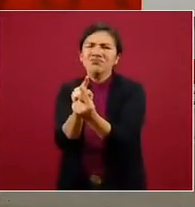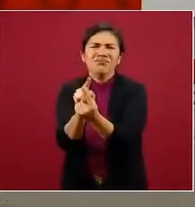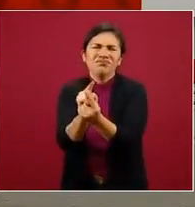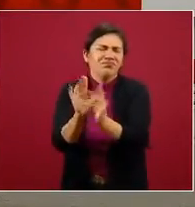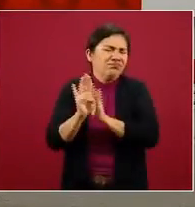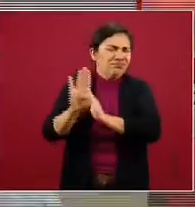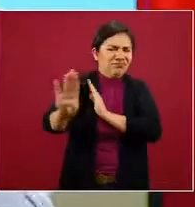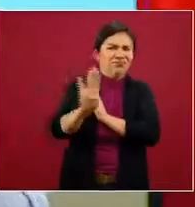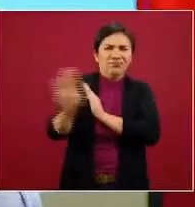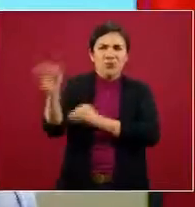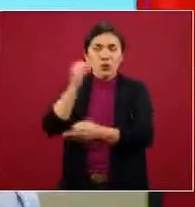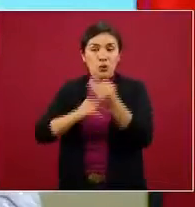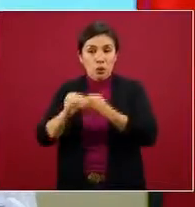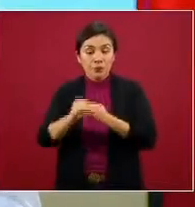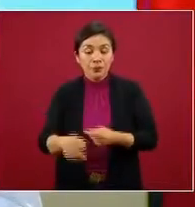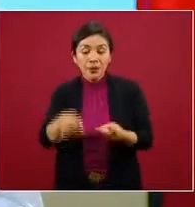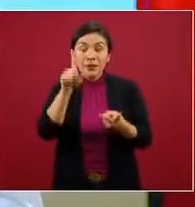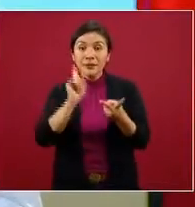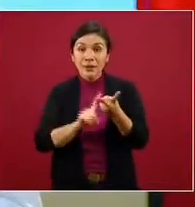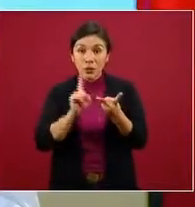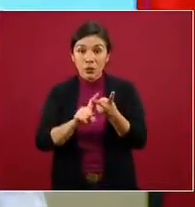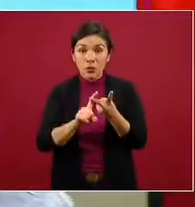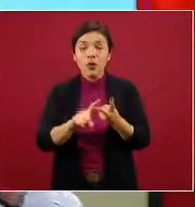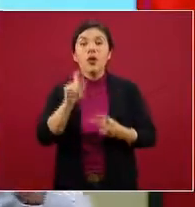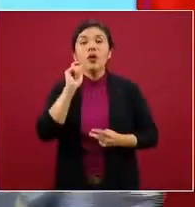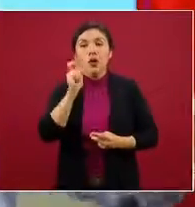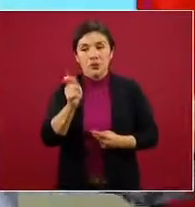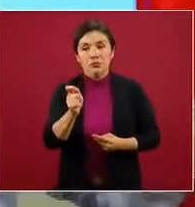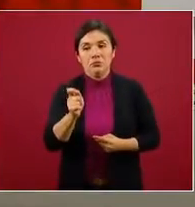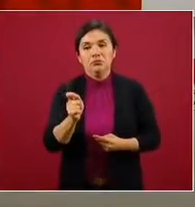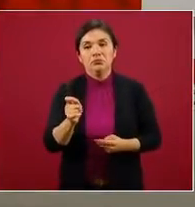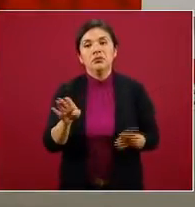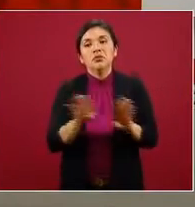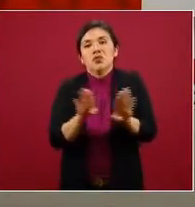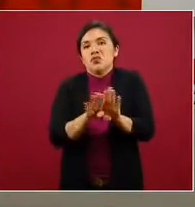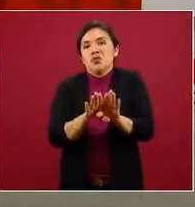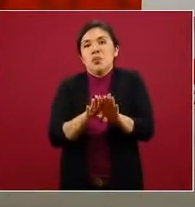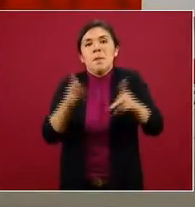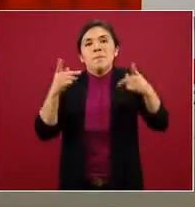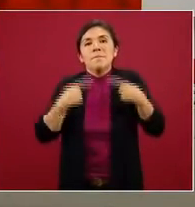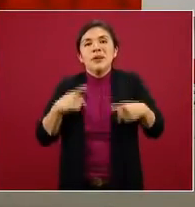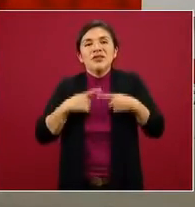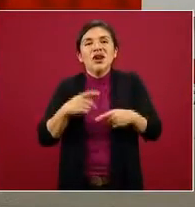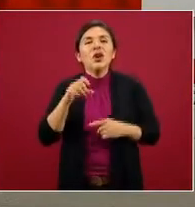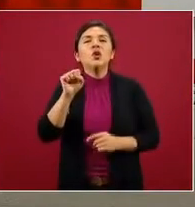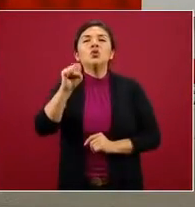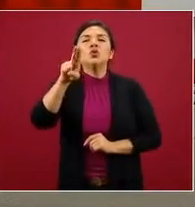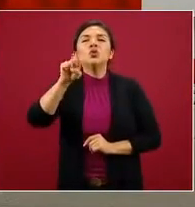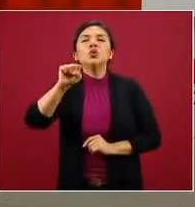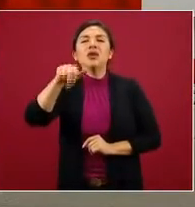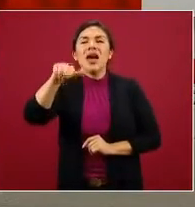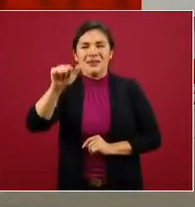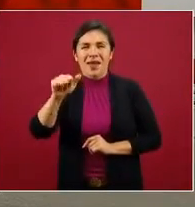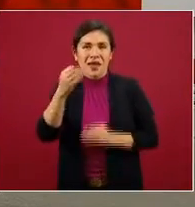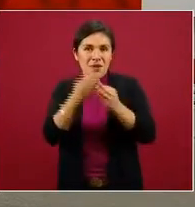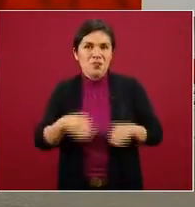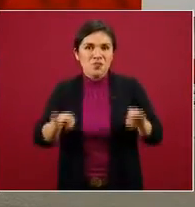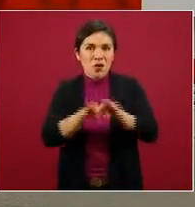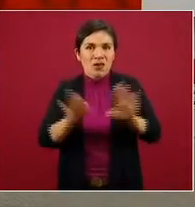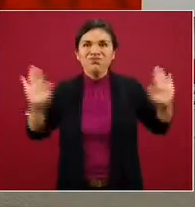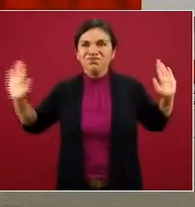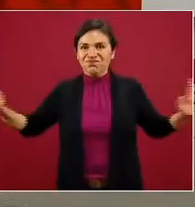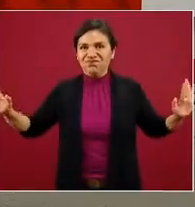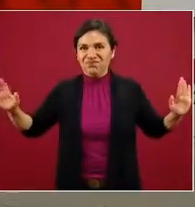absoluta a todos los demás. La segunda sana distancia, que de hecho es donde el personaje de Susana juega un papel